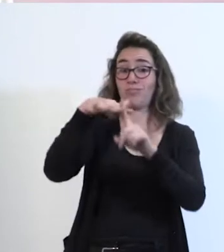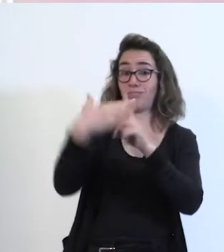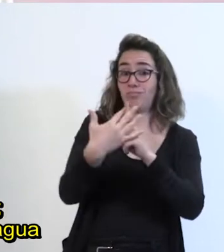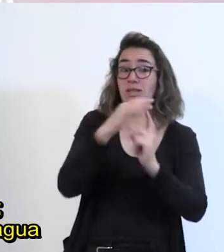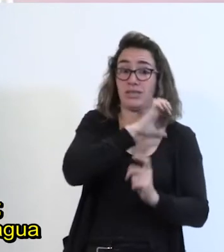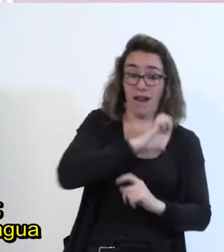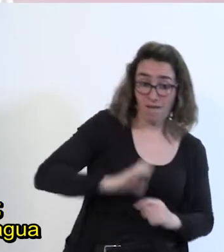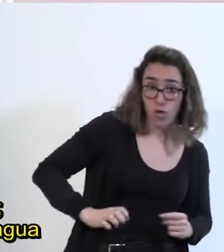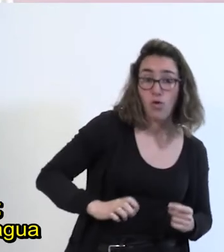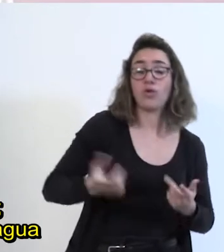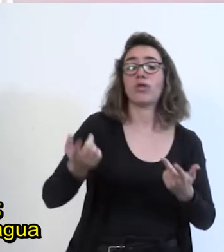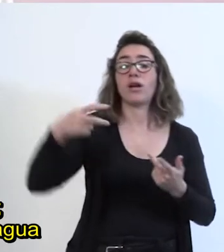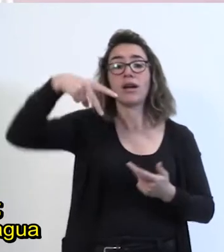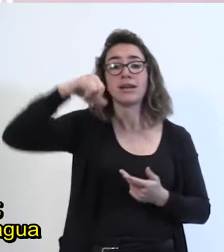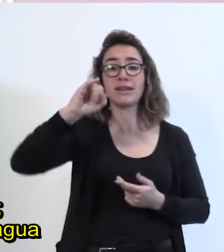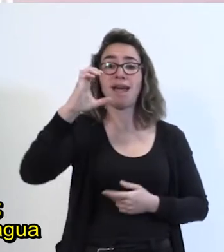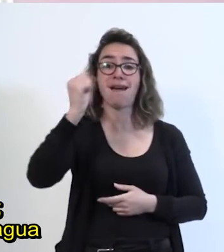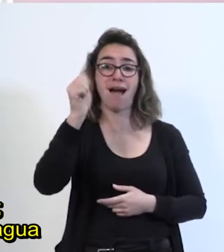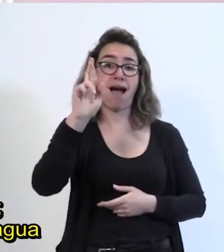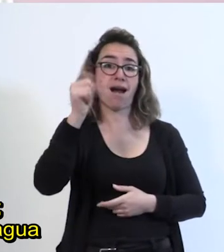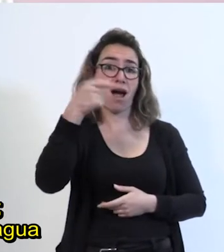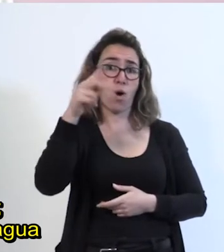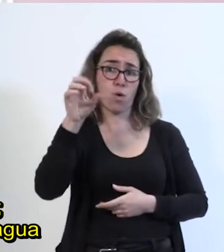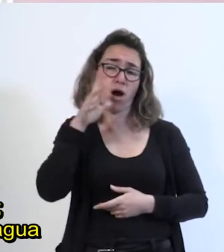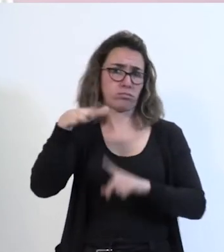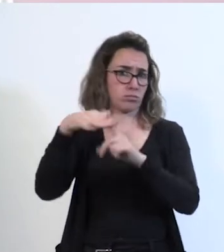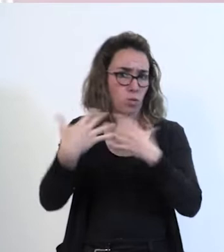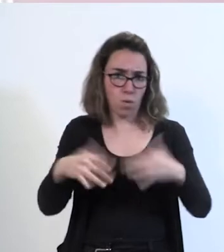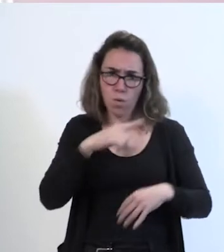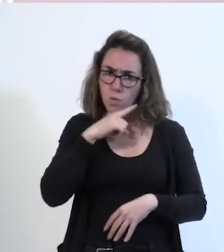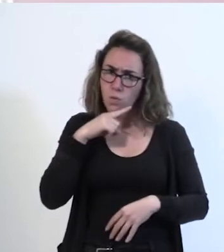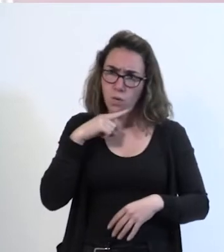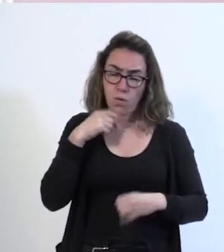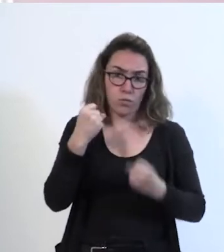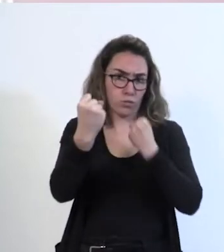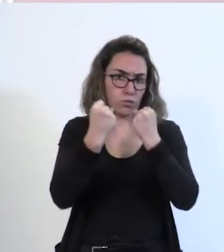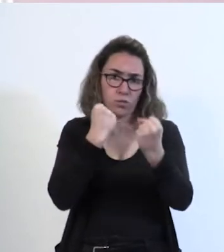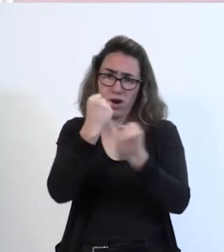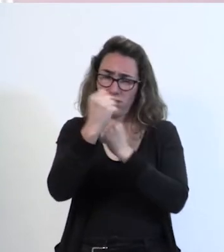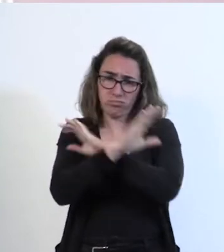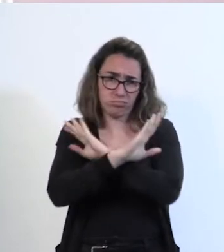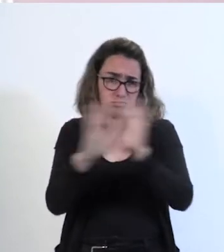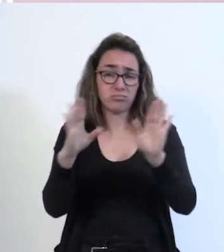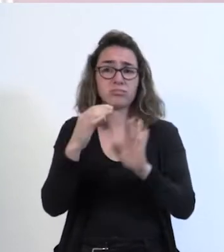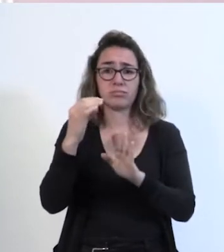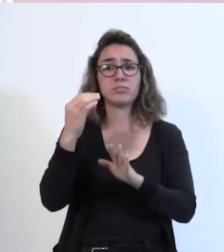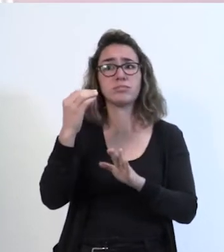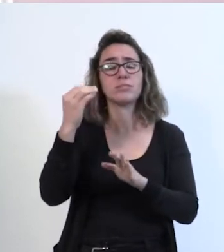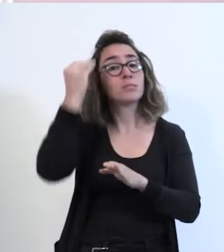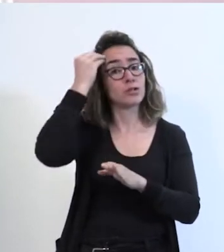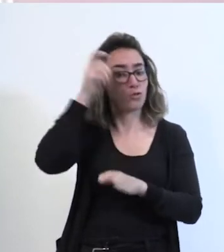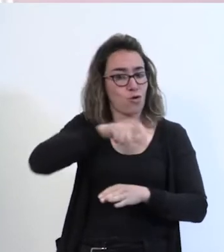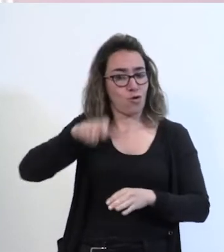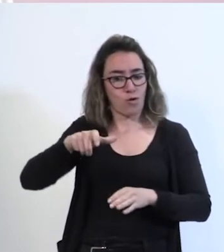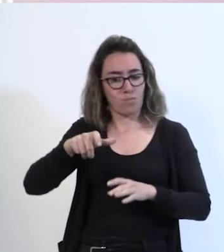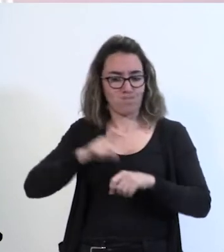Salvador, como se ha vivido en Nicaragua, con la situación que ahora en Nicaragua es particularmente dolorosa y sangrante, yo creo que para muchas y muchos